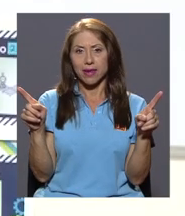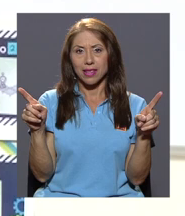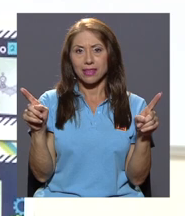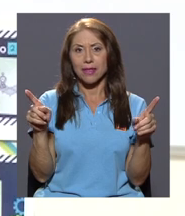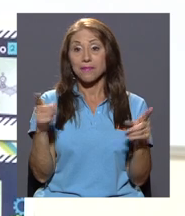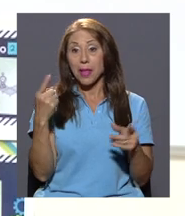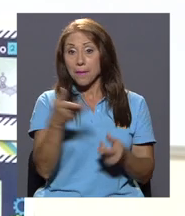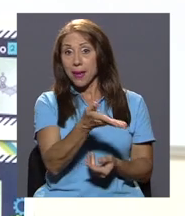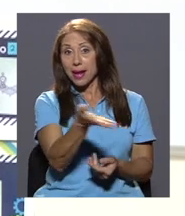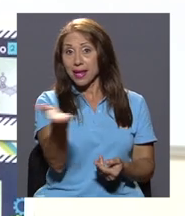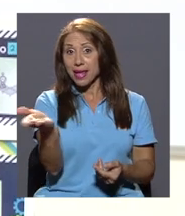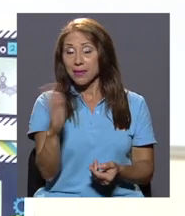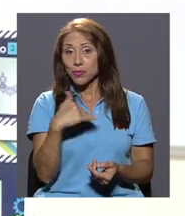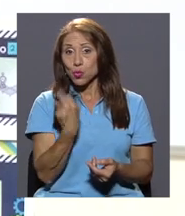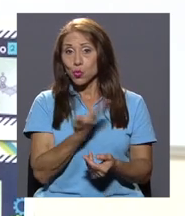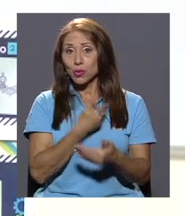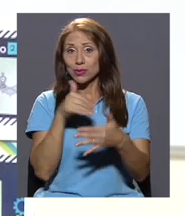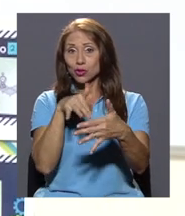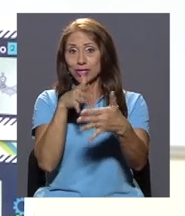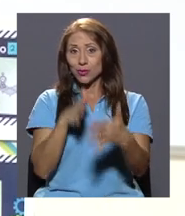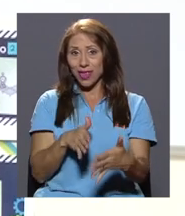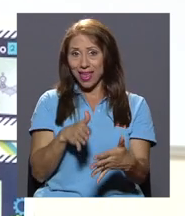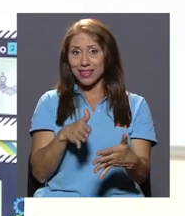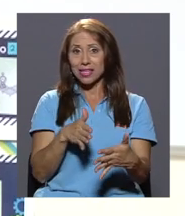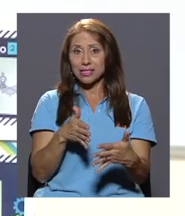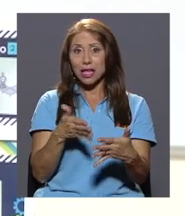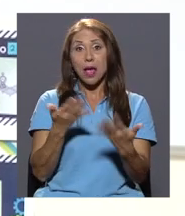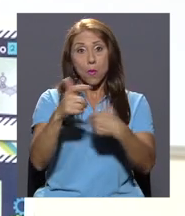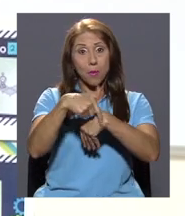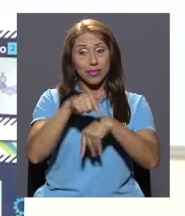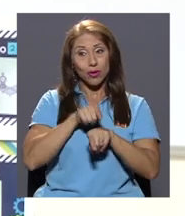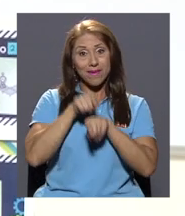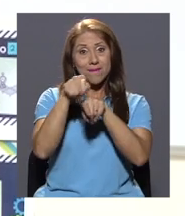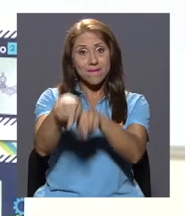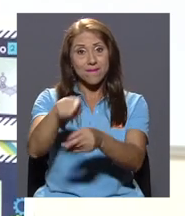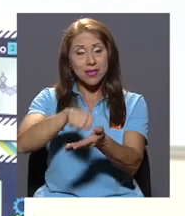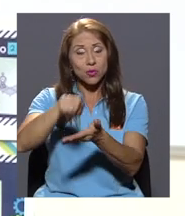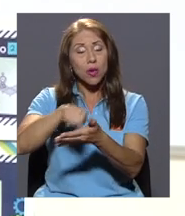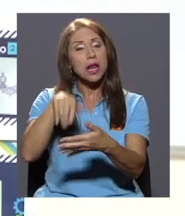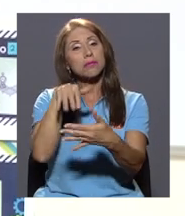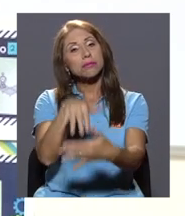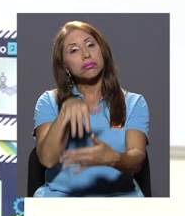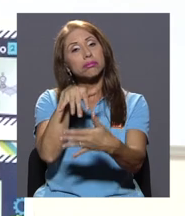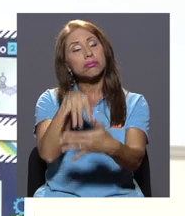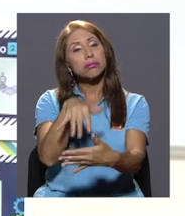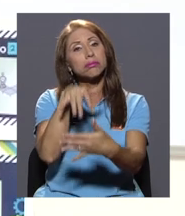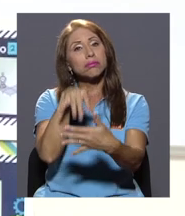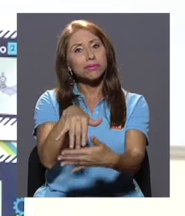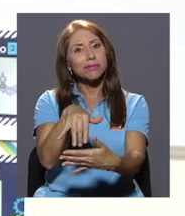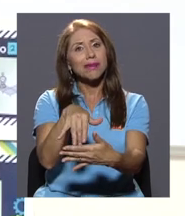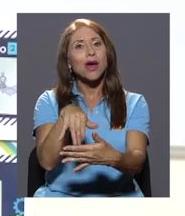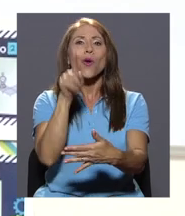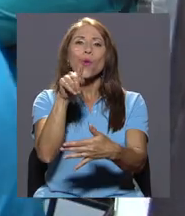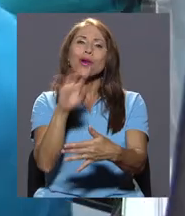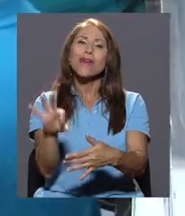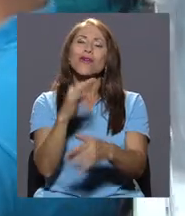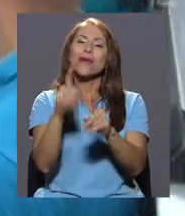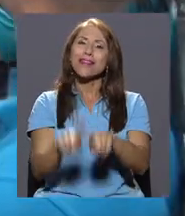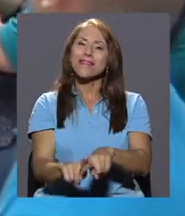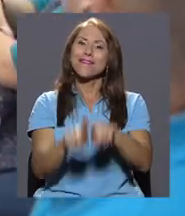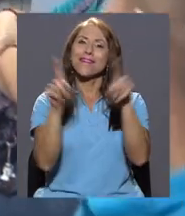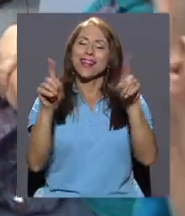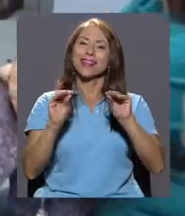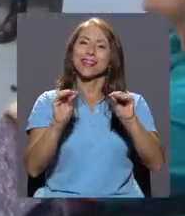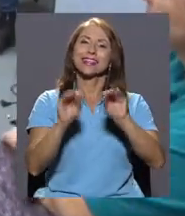que nuestros estudiantes, cuando estén en las escuelas, traten una forma diferente de enseñar a